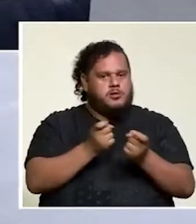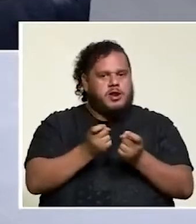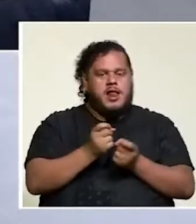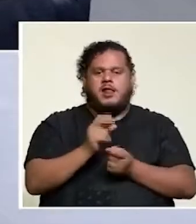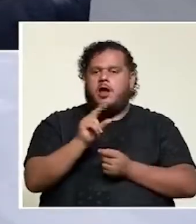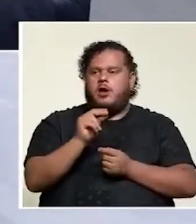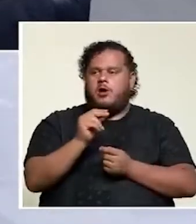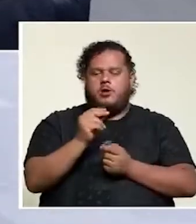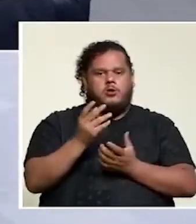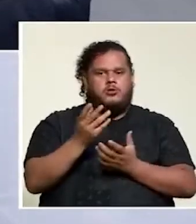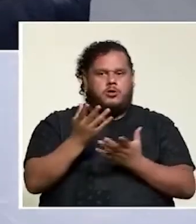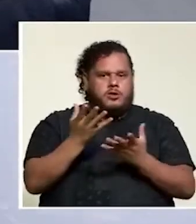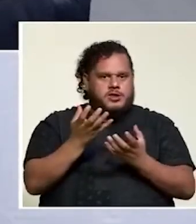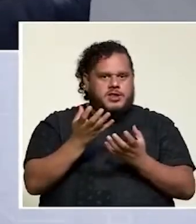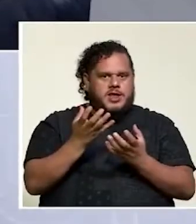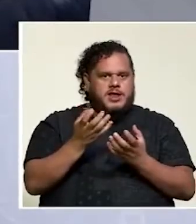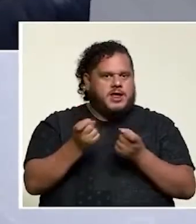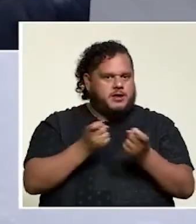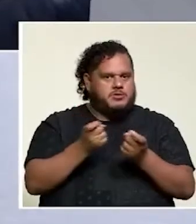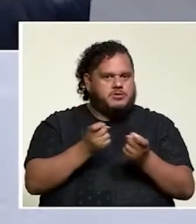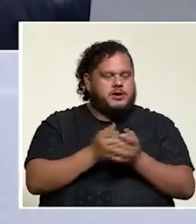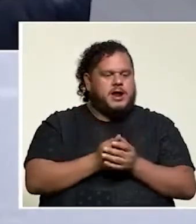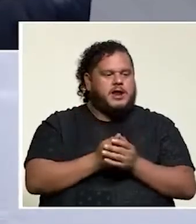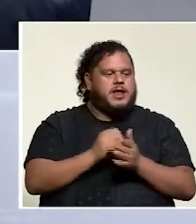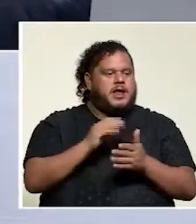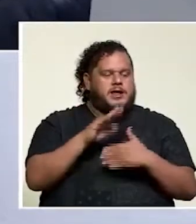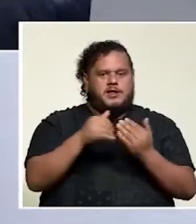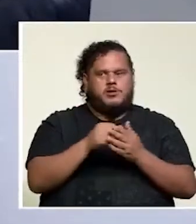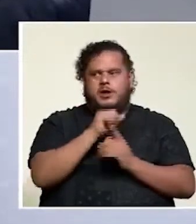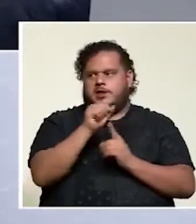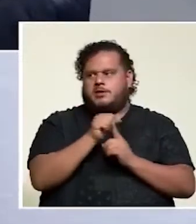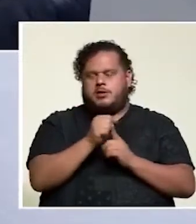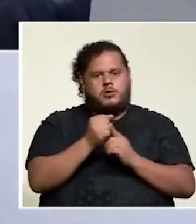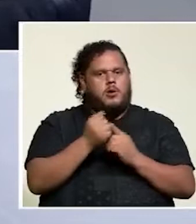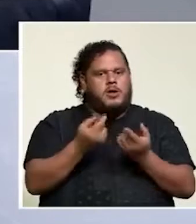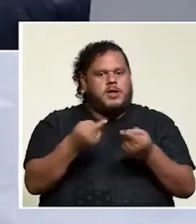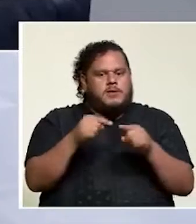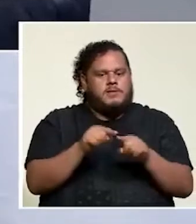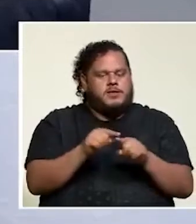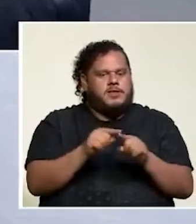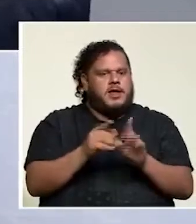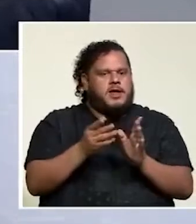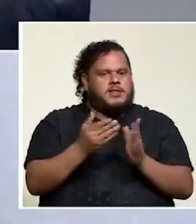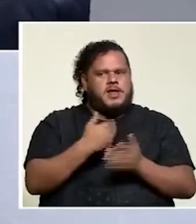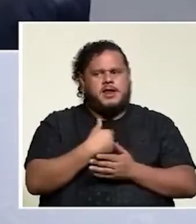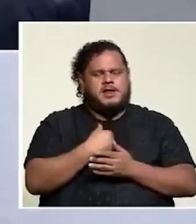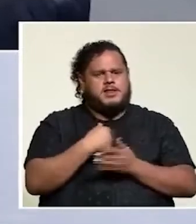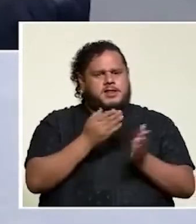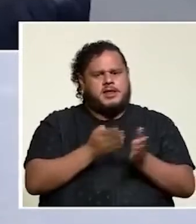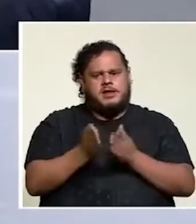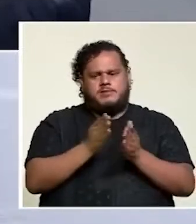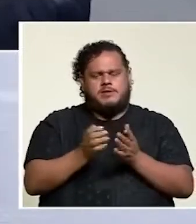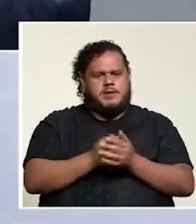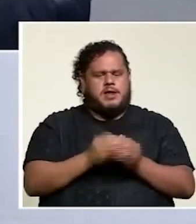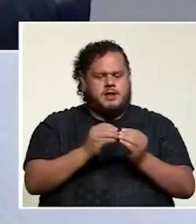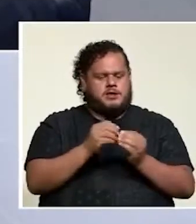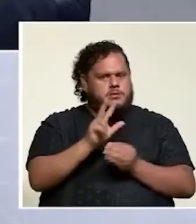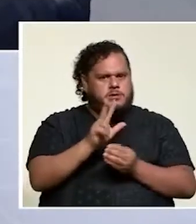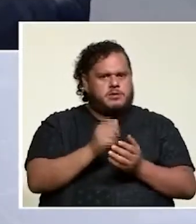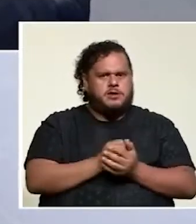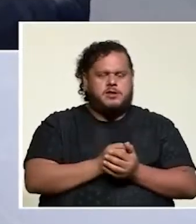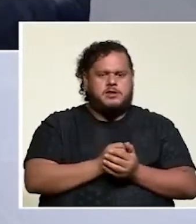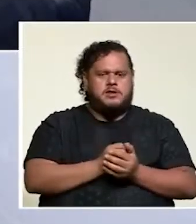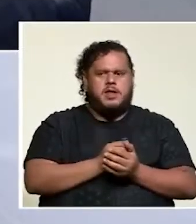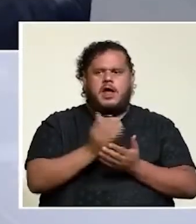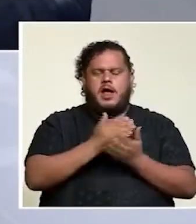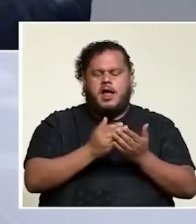no es pretendidamente controlable que la situación que se vaya a dar efectivamente sea la que se tiene planificada. Y número 3,